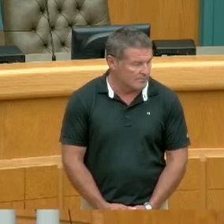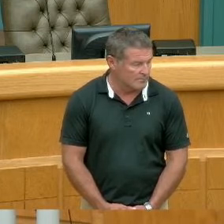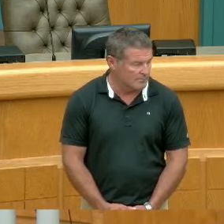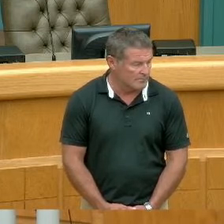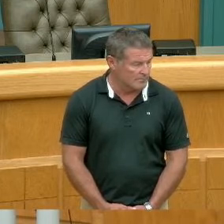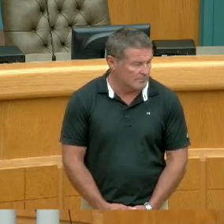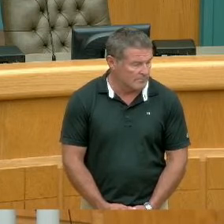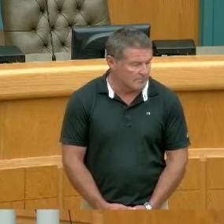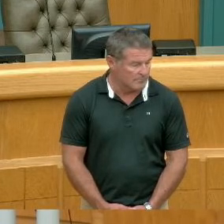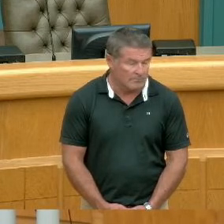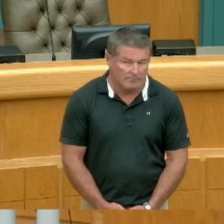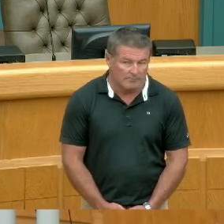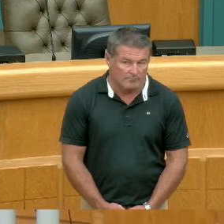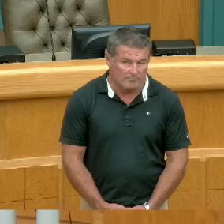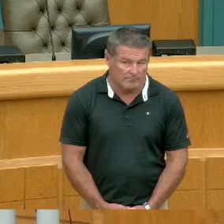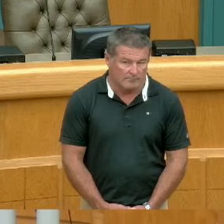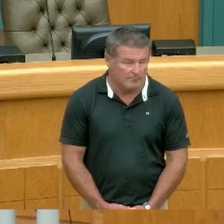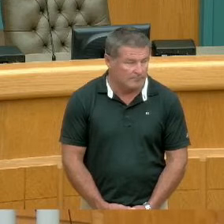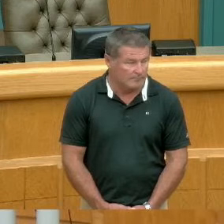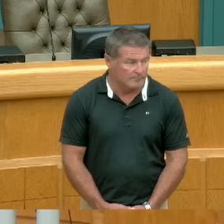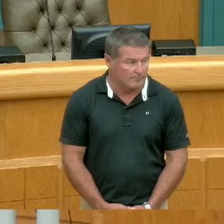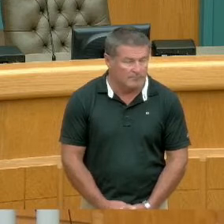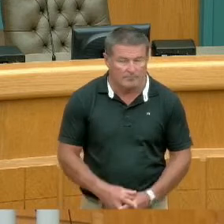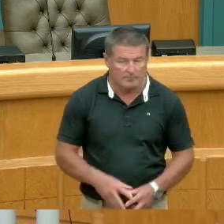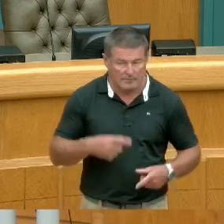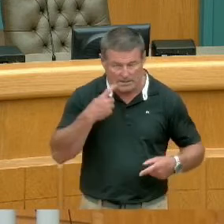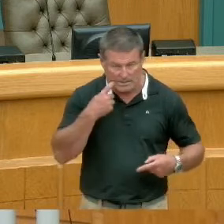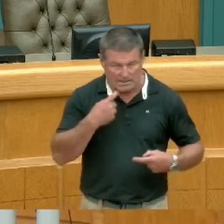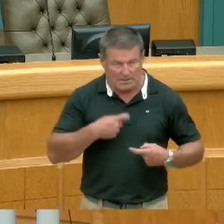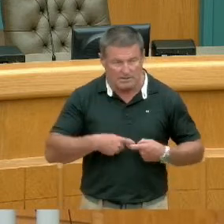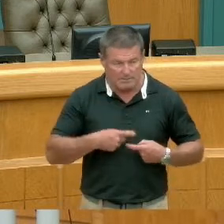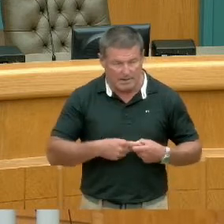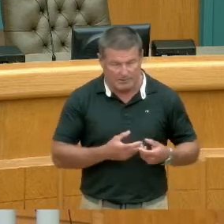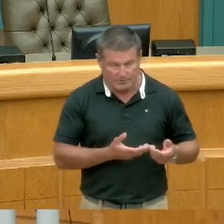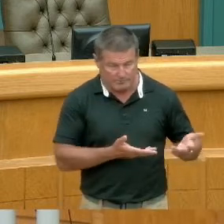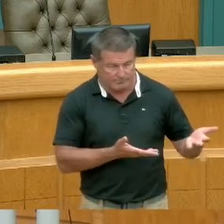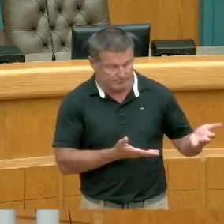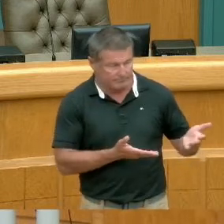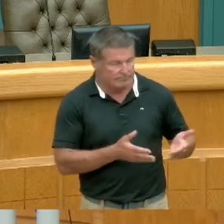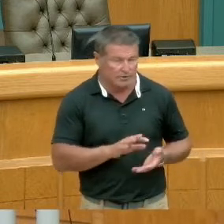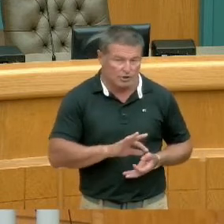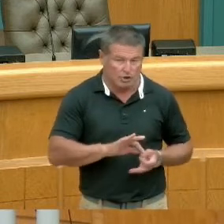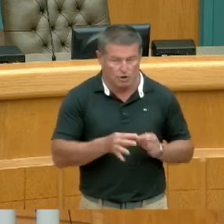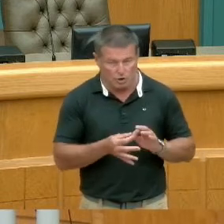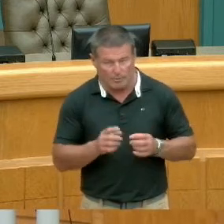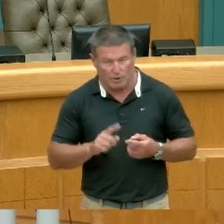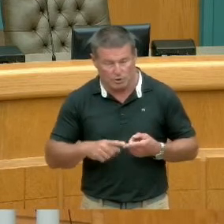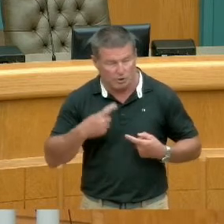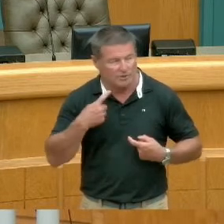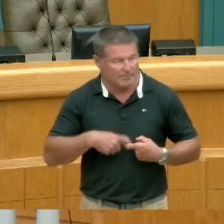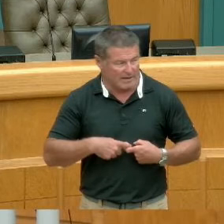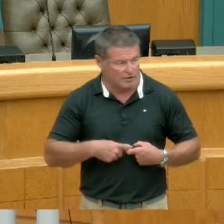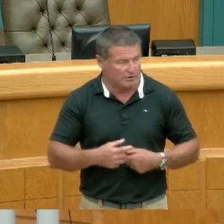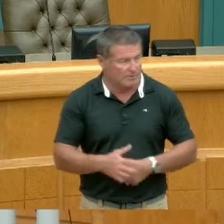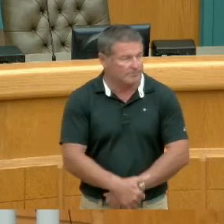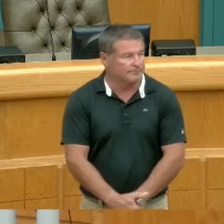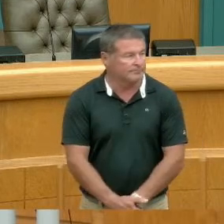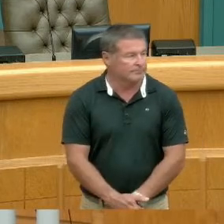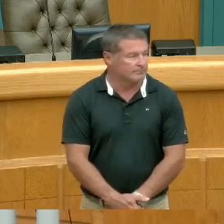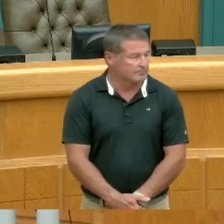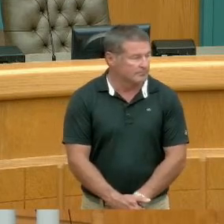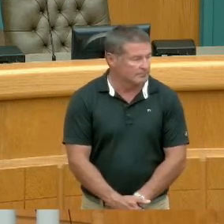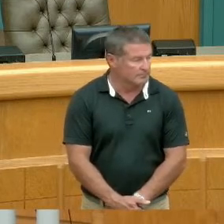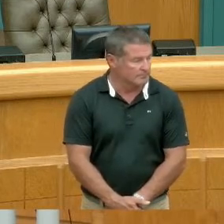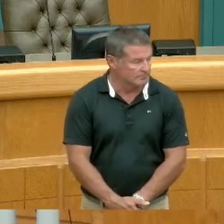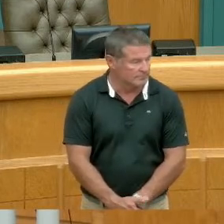personal, así como servicios de belleza, salones de masajes, estudios de tatuajes y estudios de piercing. Con estas reaperturas es